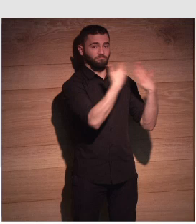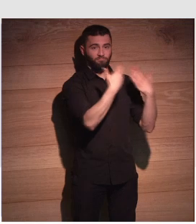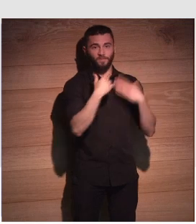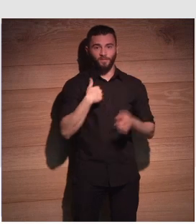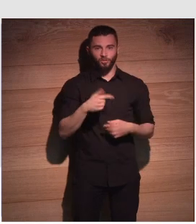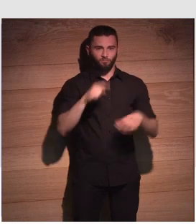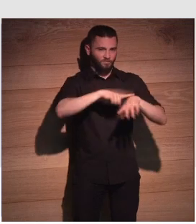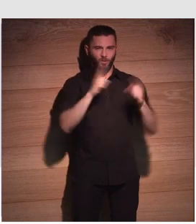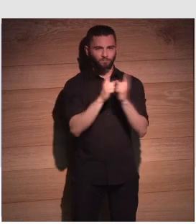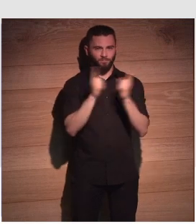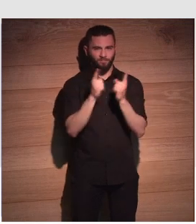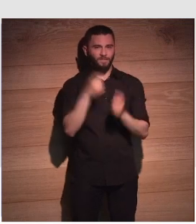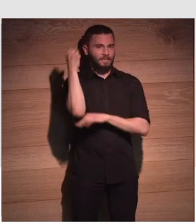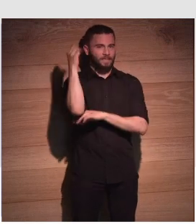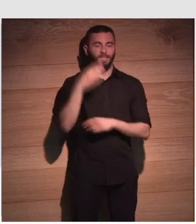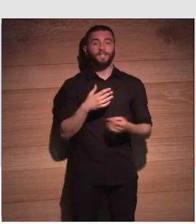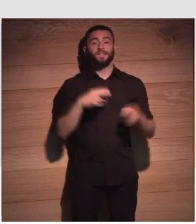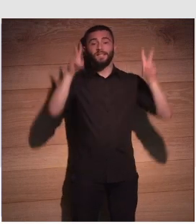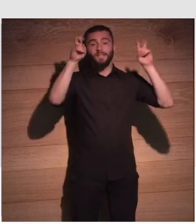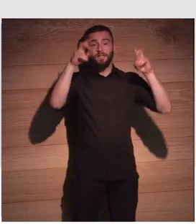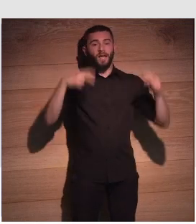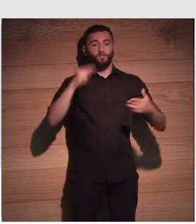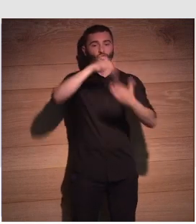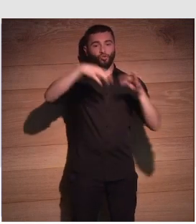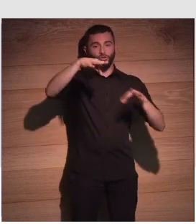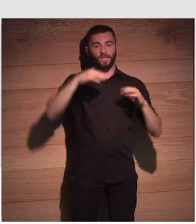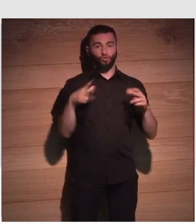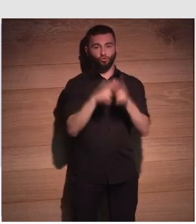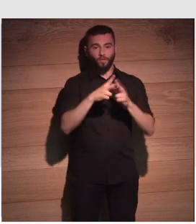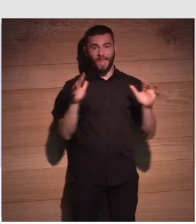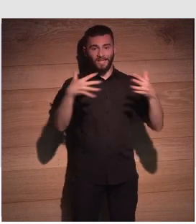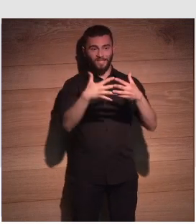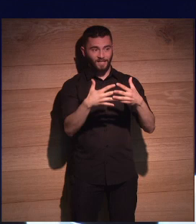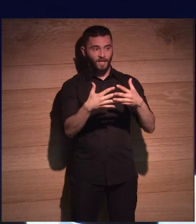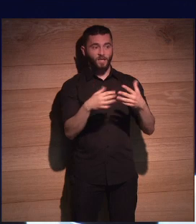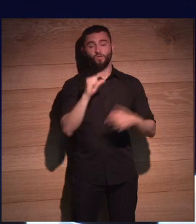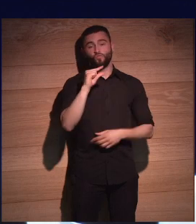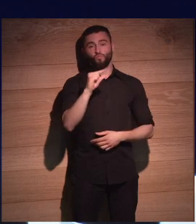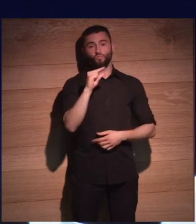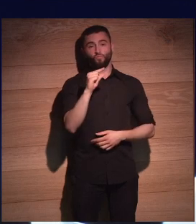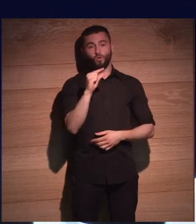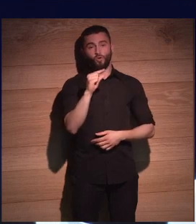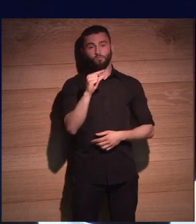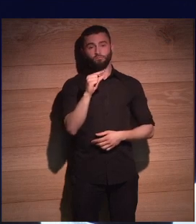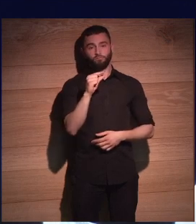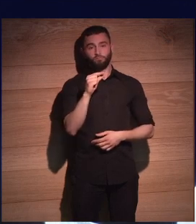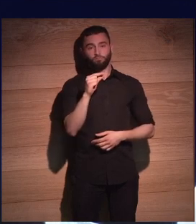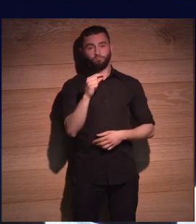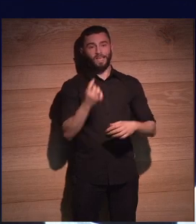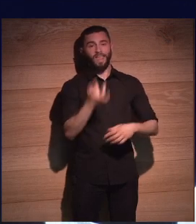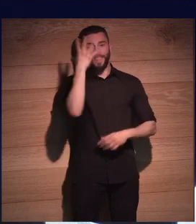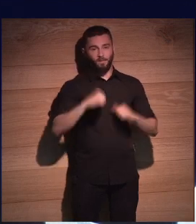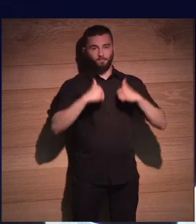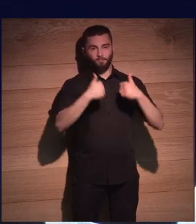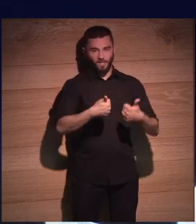hoy hablándoos un poco del contrato social para Internet y un poco lo que nos ha llevado a comenzar con esta iniciativa. Os